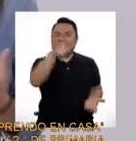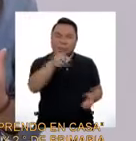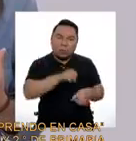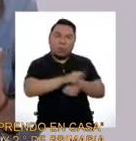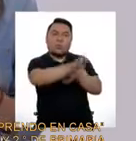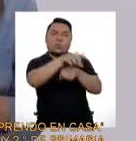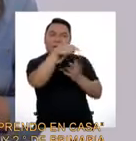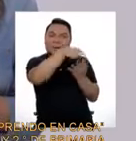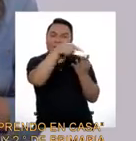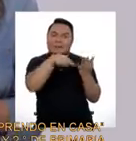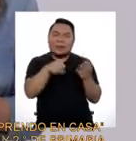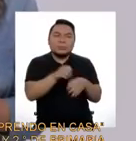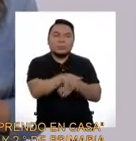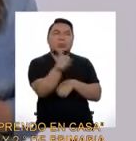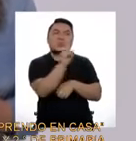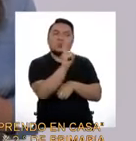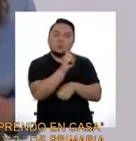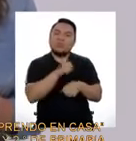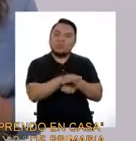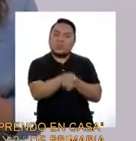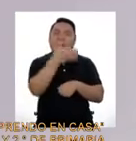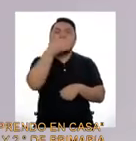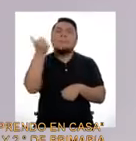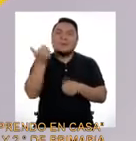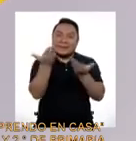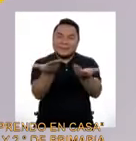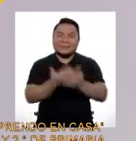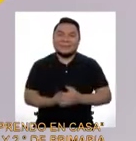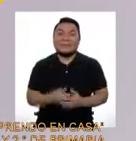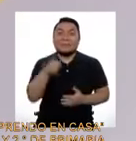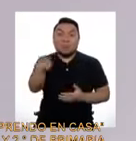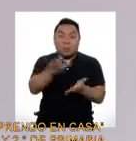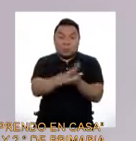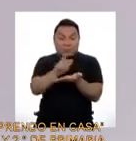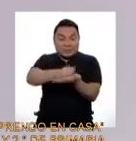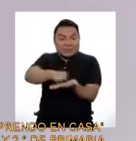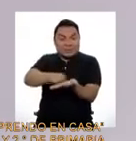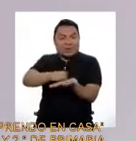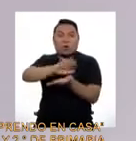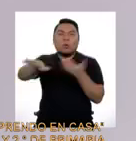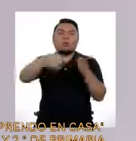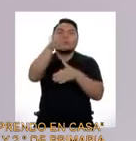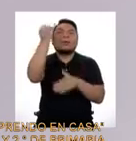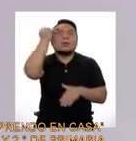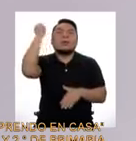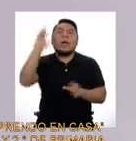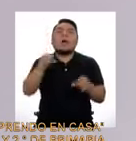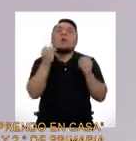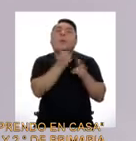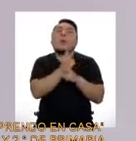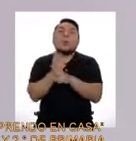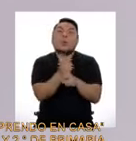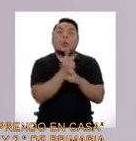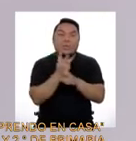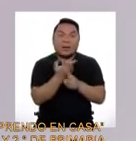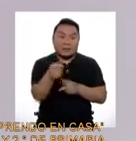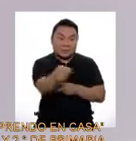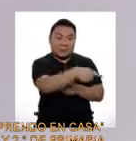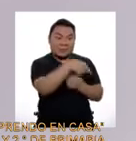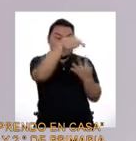y estoy segura que les darán los mejores consejos. Apunten en sus hojas todas las ideas que tengan sobre cómo nuestras amigas y